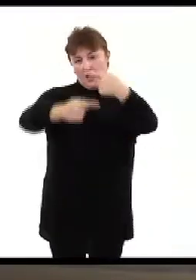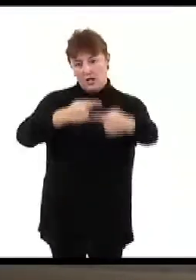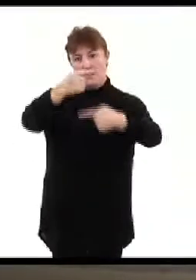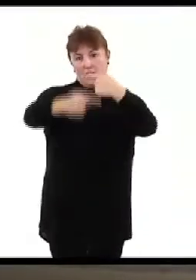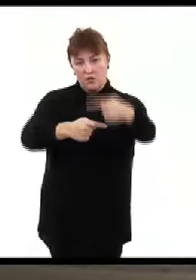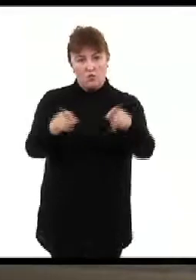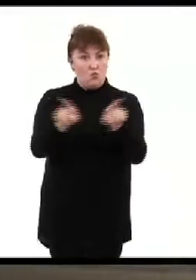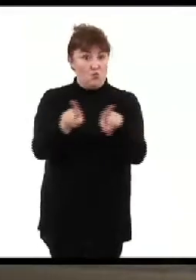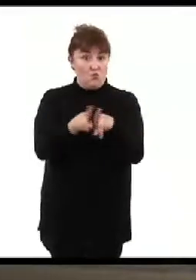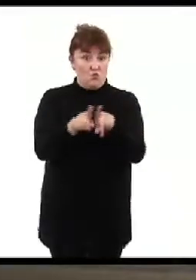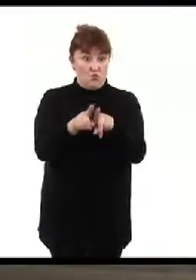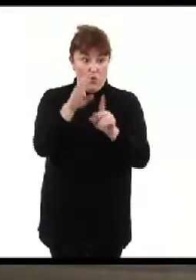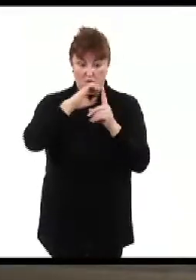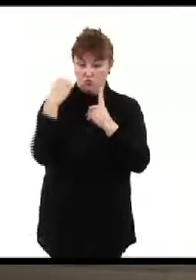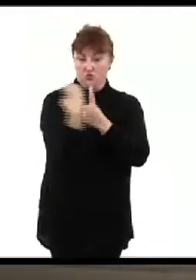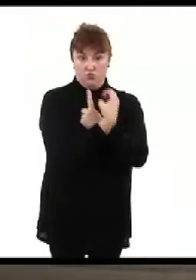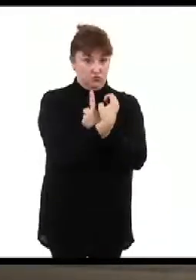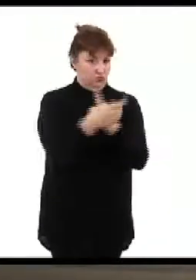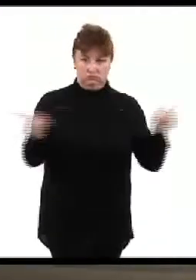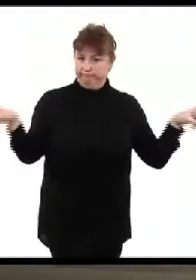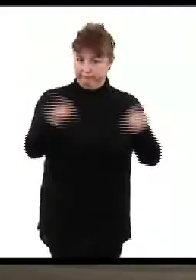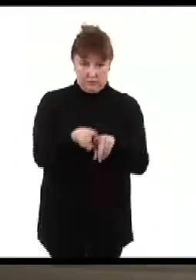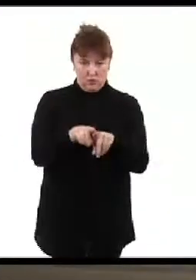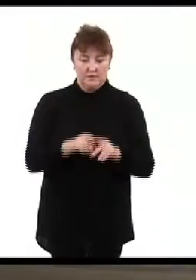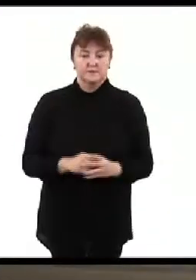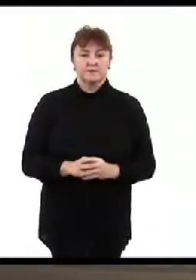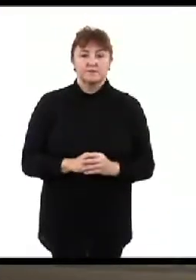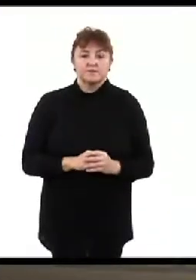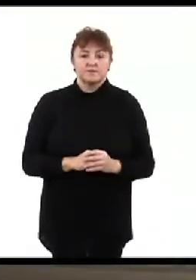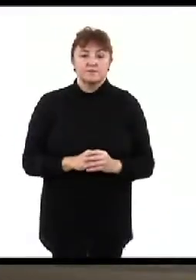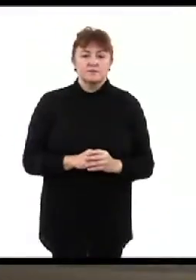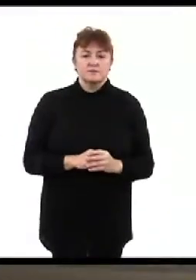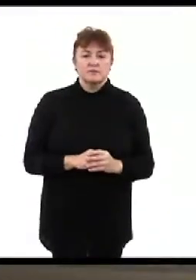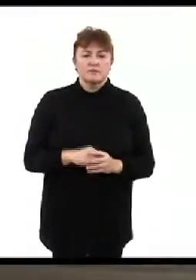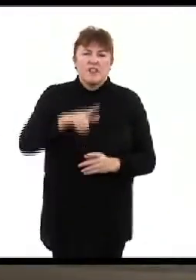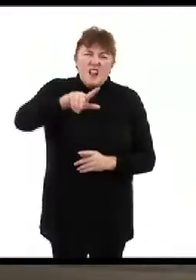generación como la propia cultura. Los lenguajes que